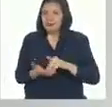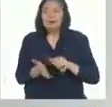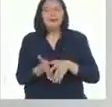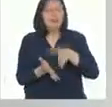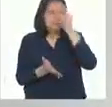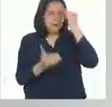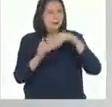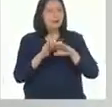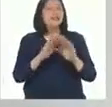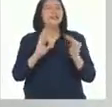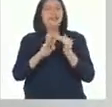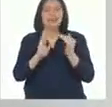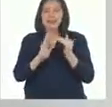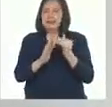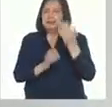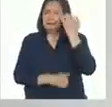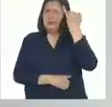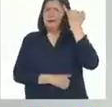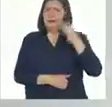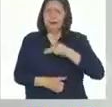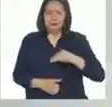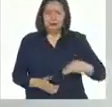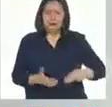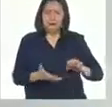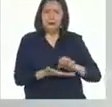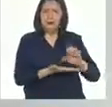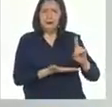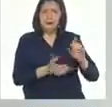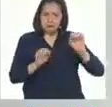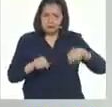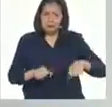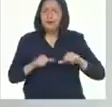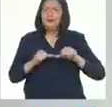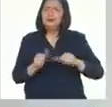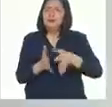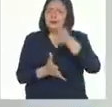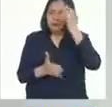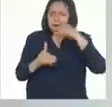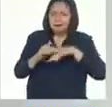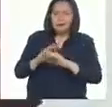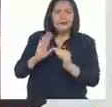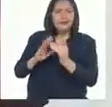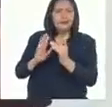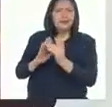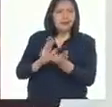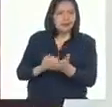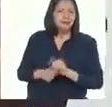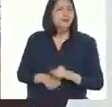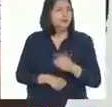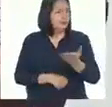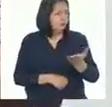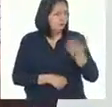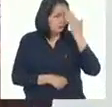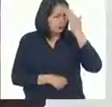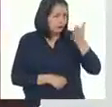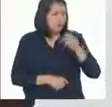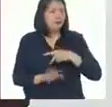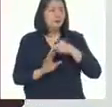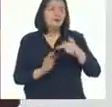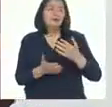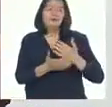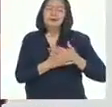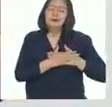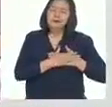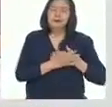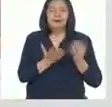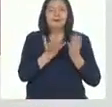más a Aprendo en Casa, una iniciativa del Ministerio de Educación para seguir aprendiendo desde nuestros hogares. Como bien saben, este programa está